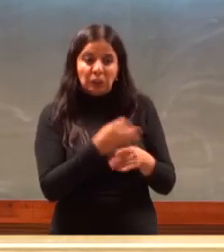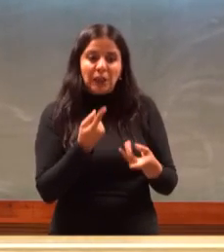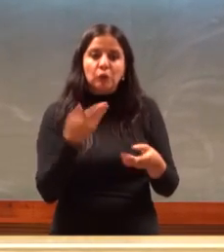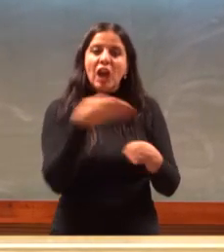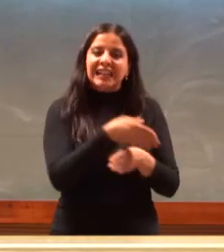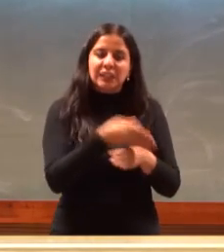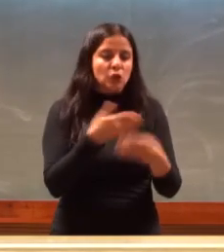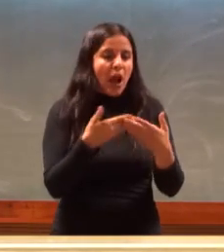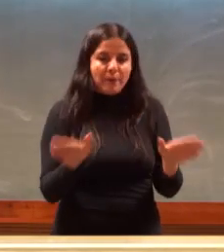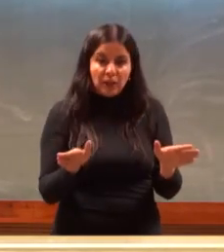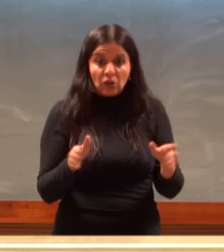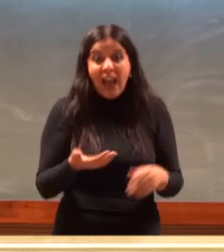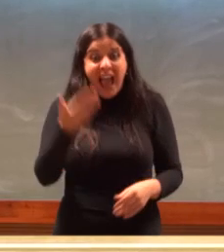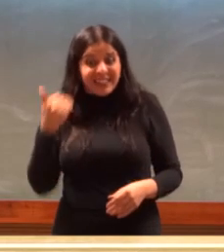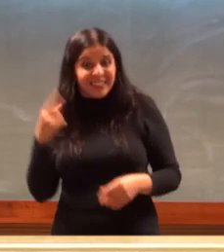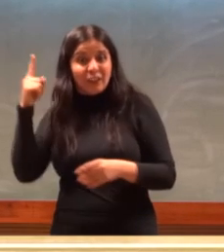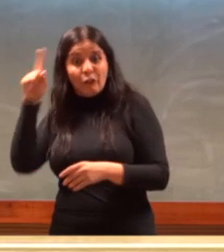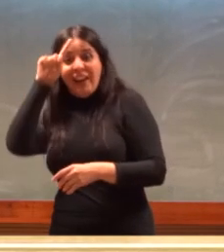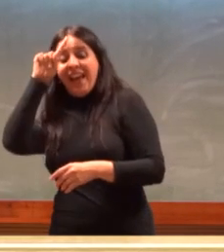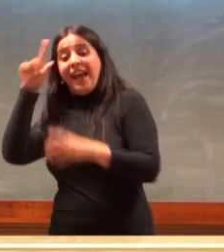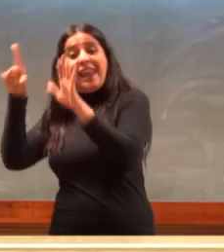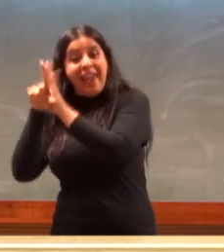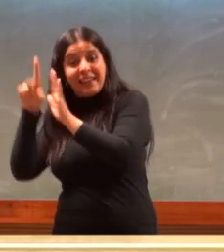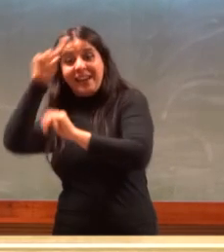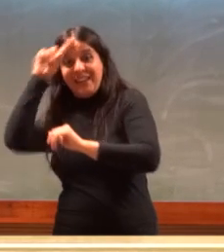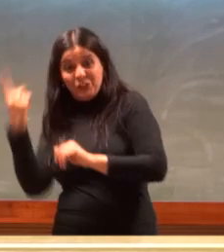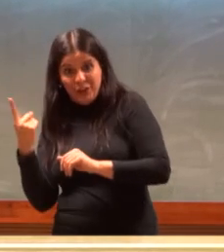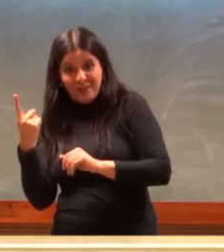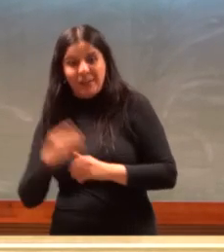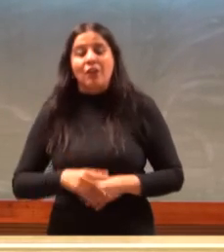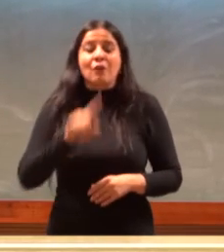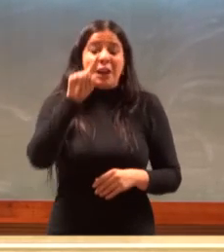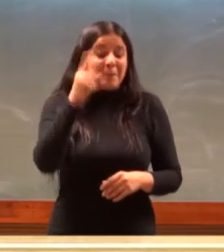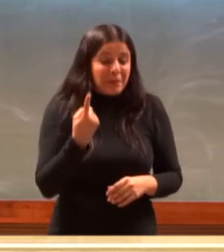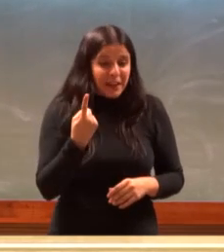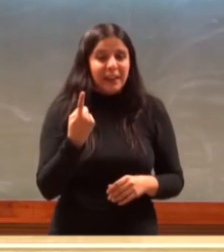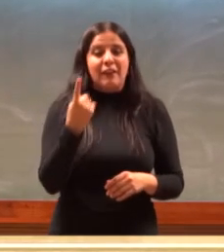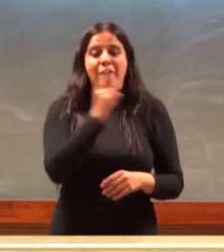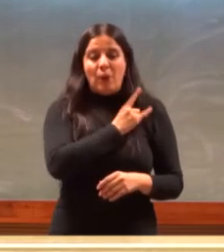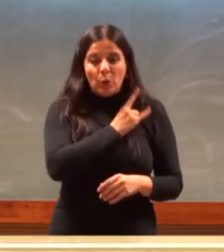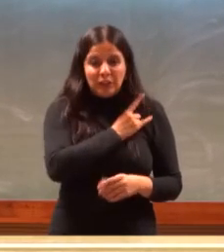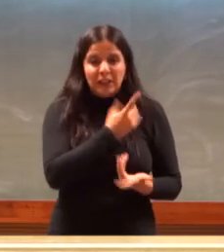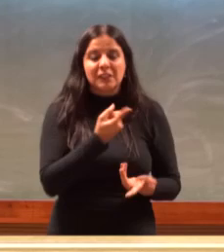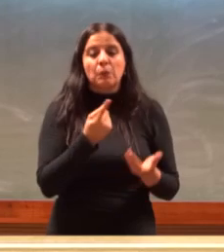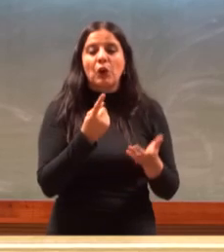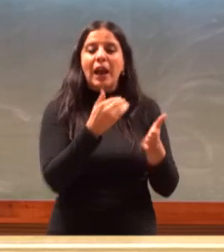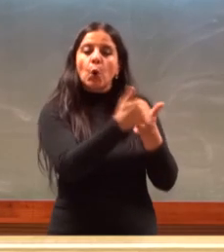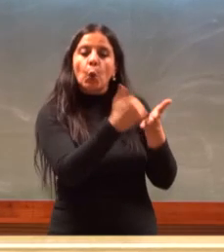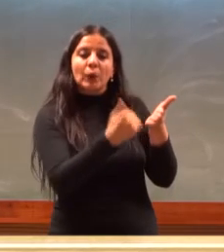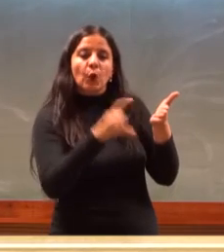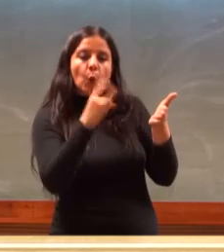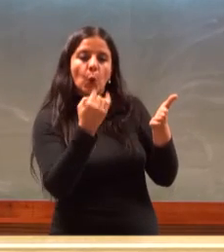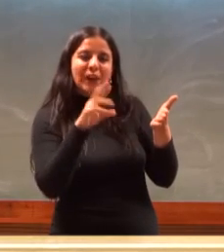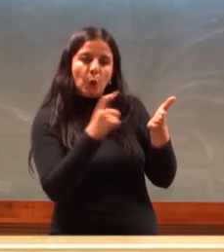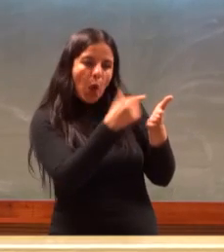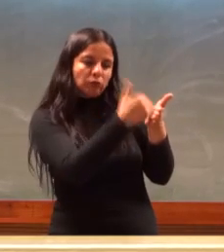estuviera planteado en una ley nacional porque fuimos una de las primeras facultades que trabajamos en la en la curricularización de la extensión porque